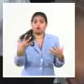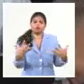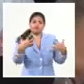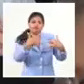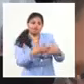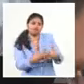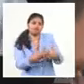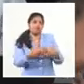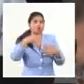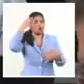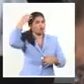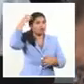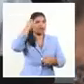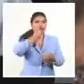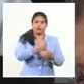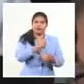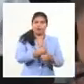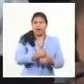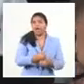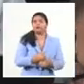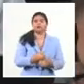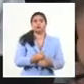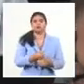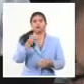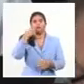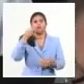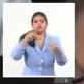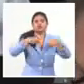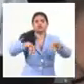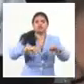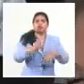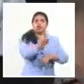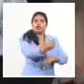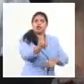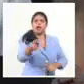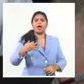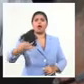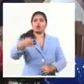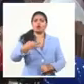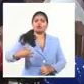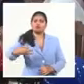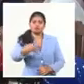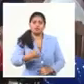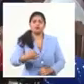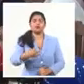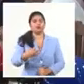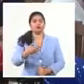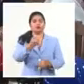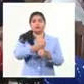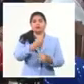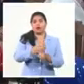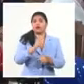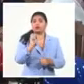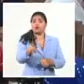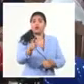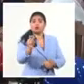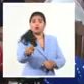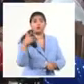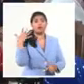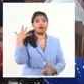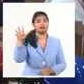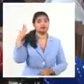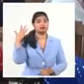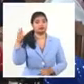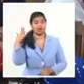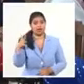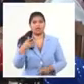gobierno trabajando conjuntamente para avanzar lo más rápido que podamos en las importaciones, en los aseguramientos que van desde